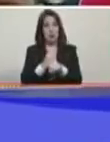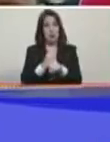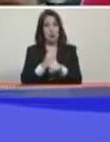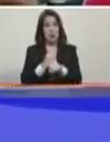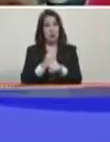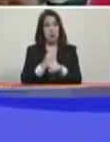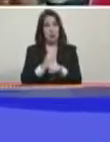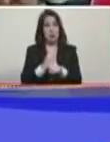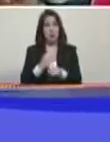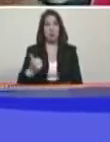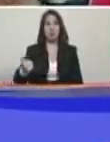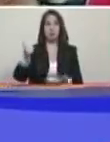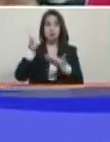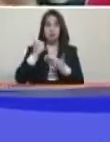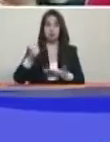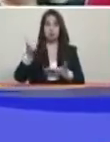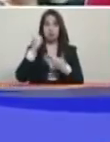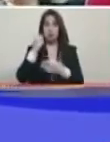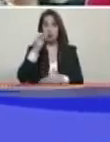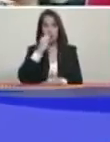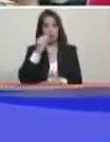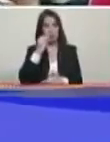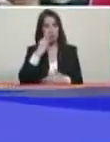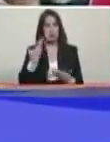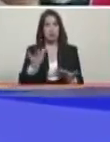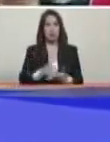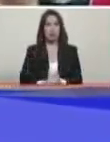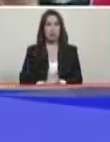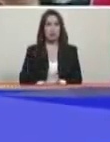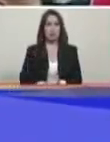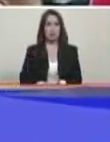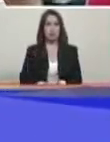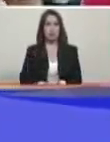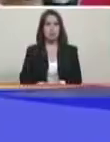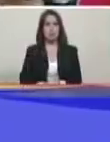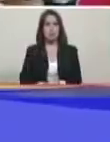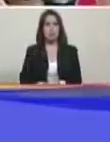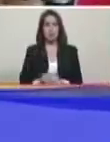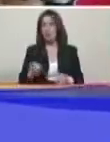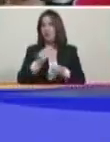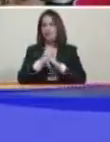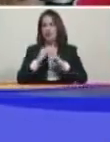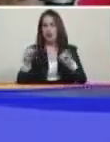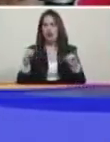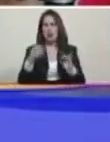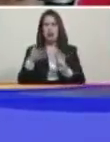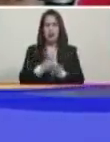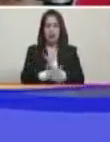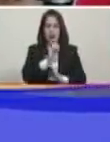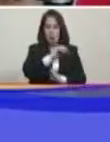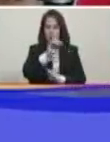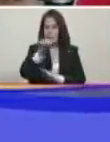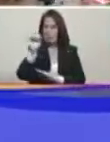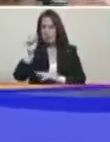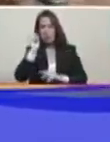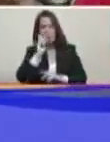ser beneficiaria del alimento de la planta ABA. La finalidad de eso, de tocar puerta por puerta, era